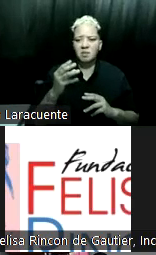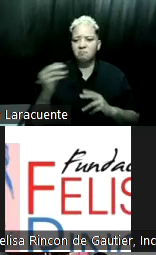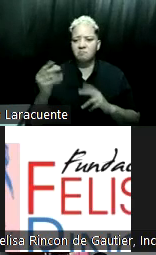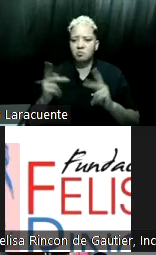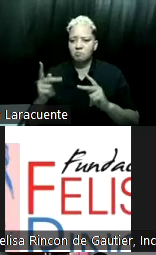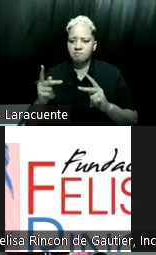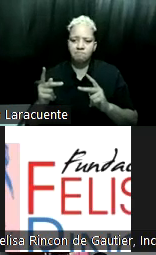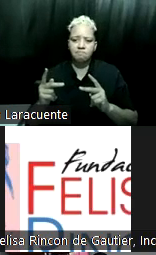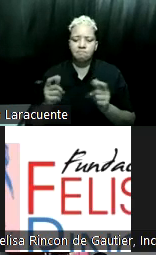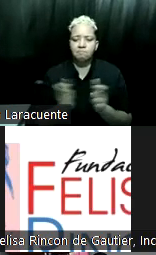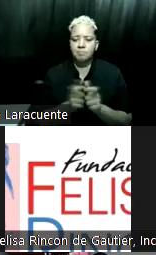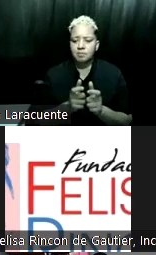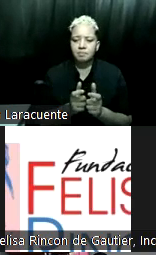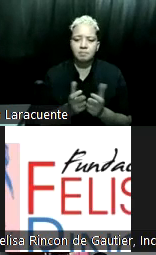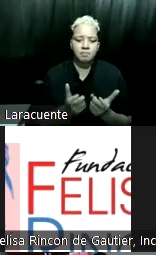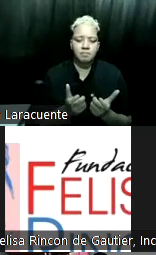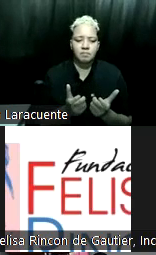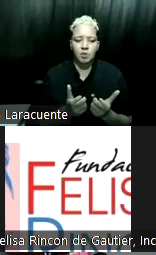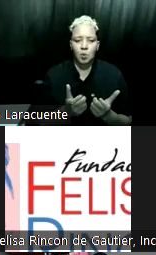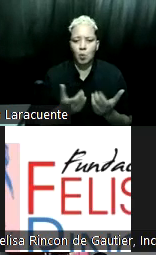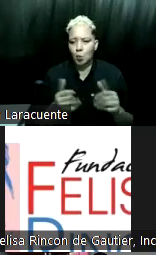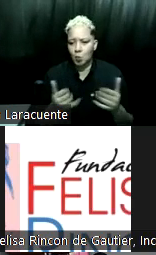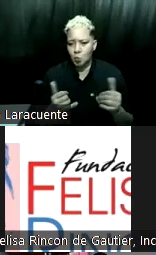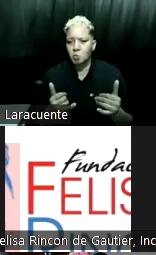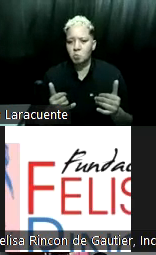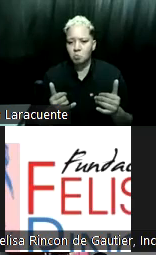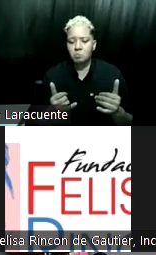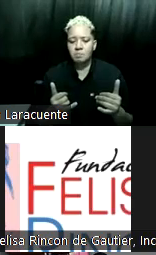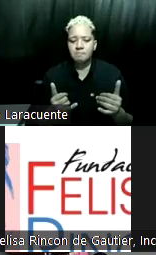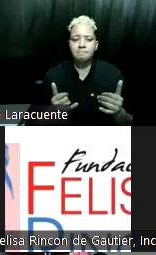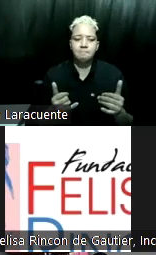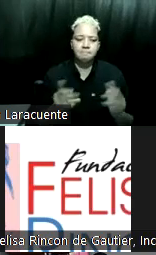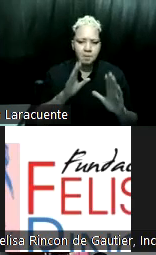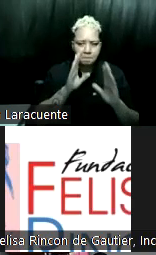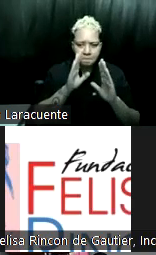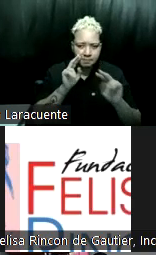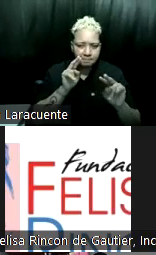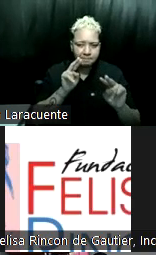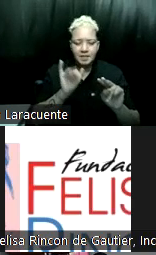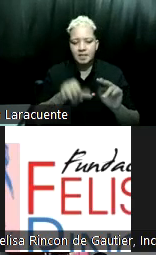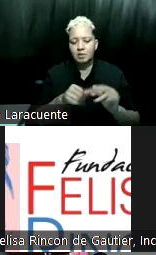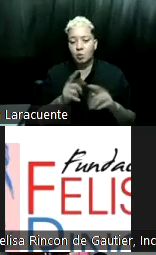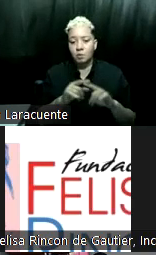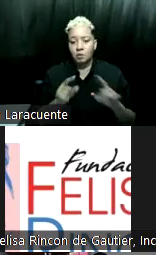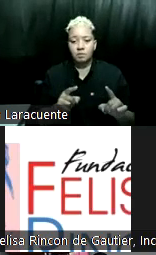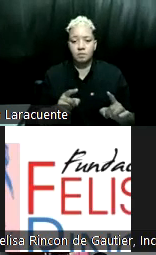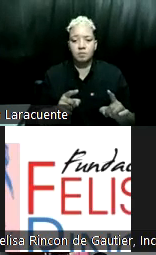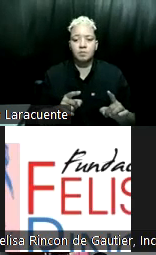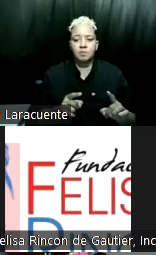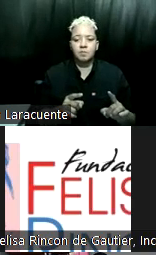que, porque jugaba, ¿verdad? Así que estaban pendientes a eso, pero eh,